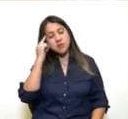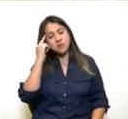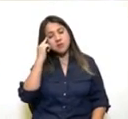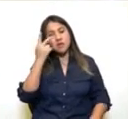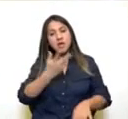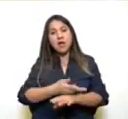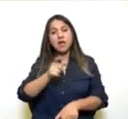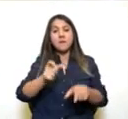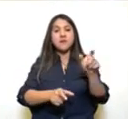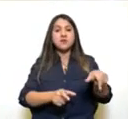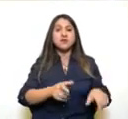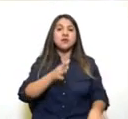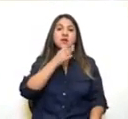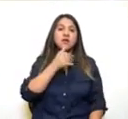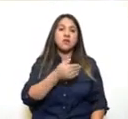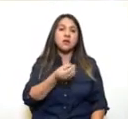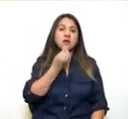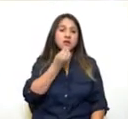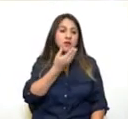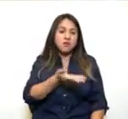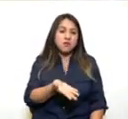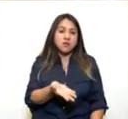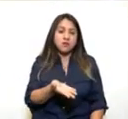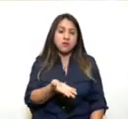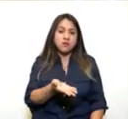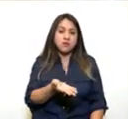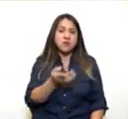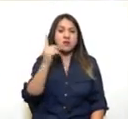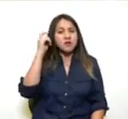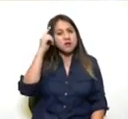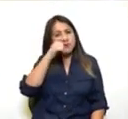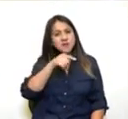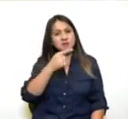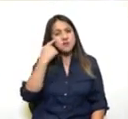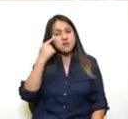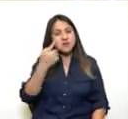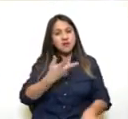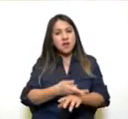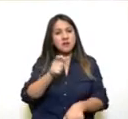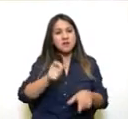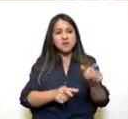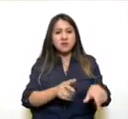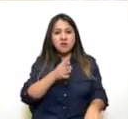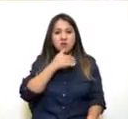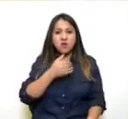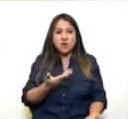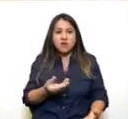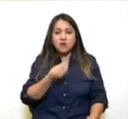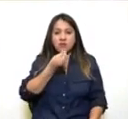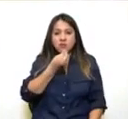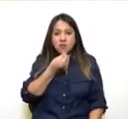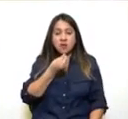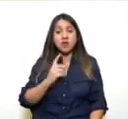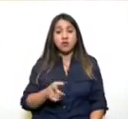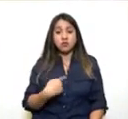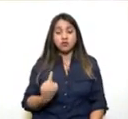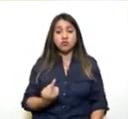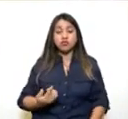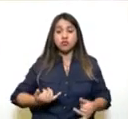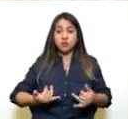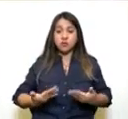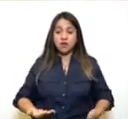gente que no tiene para comer cuesta mucho eso quedarse y nosotros estamos